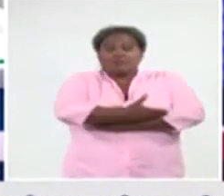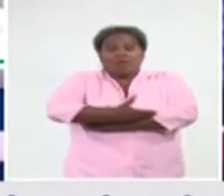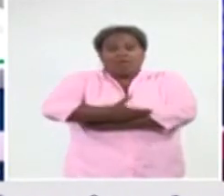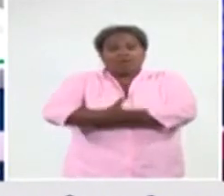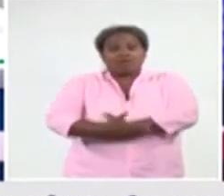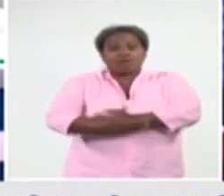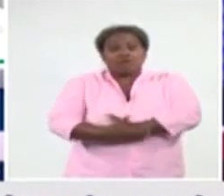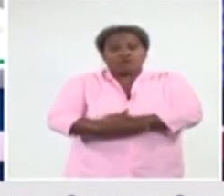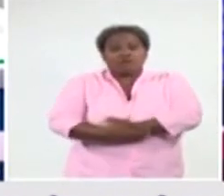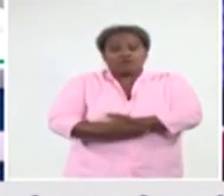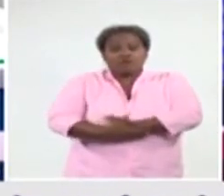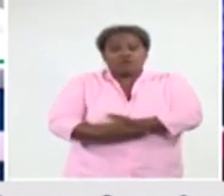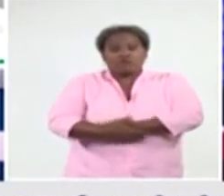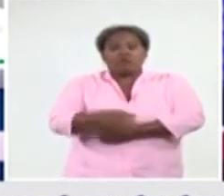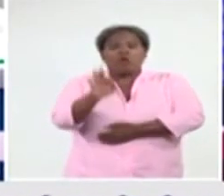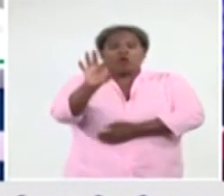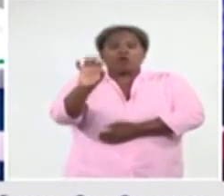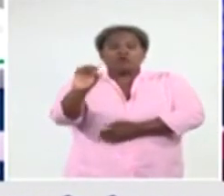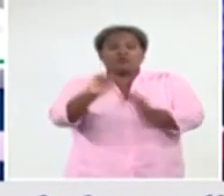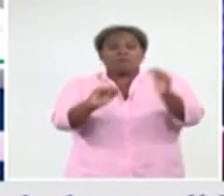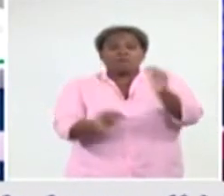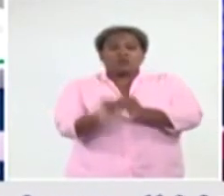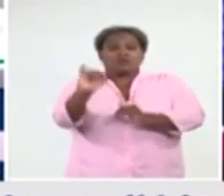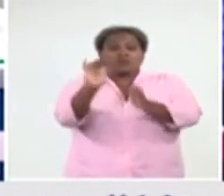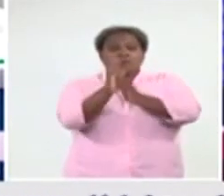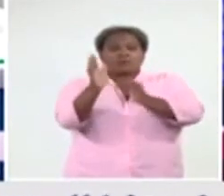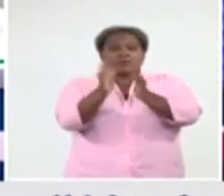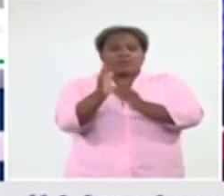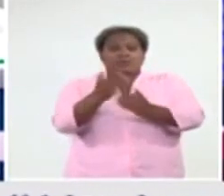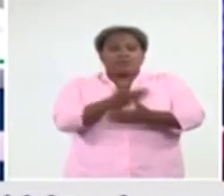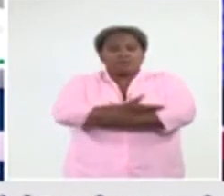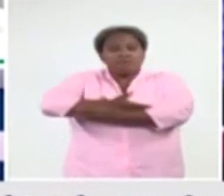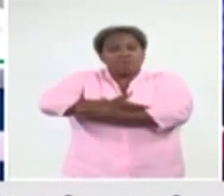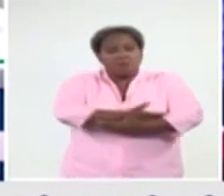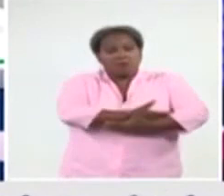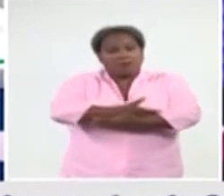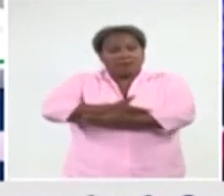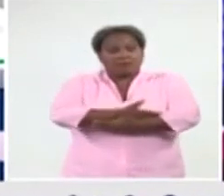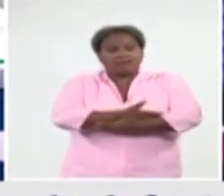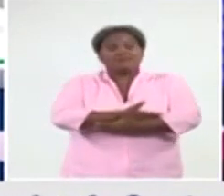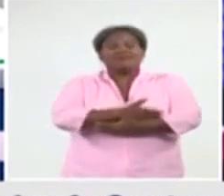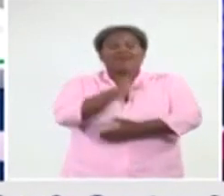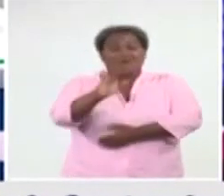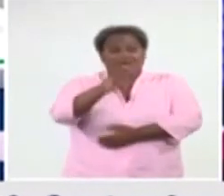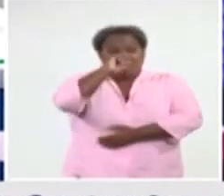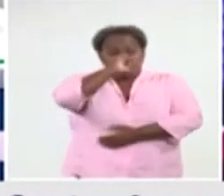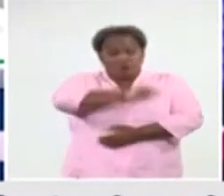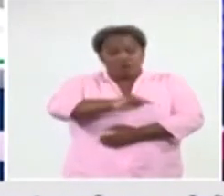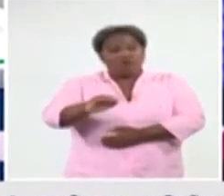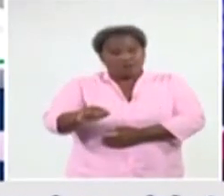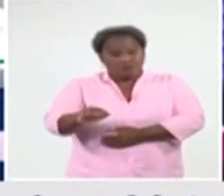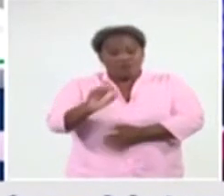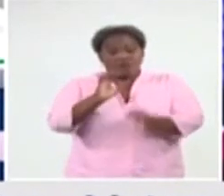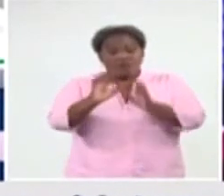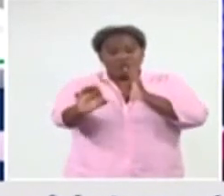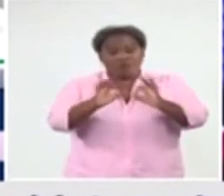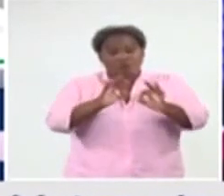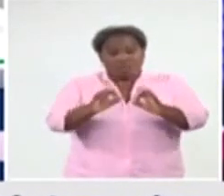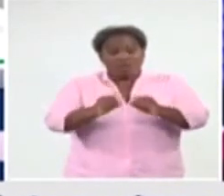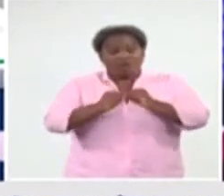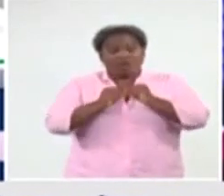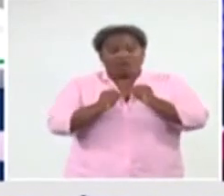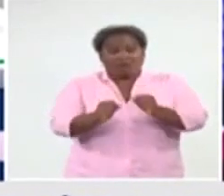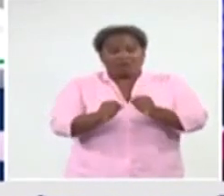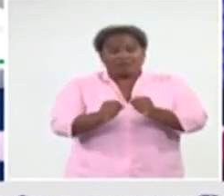80 menores de 6 meses. Y hablando de nuestros niños, a los que más hay que cuidar, doctor,